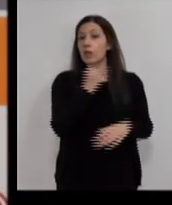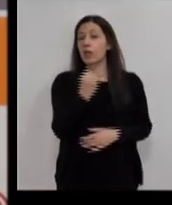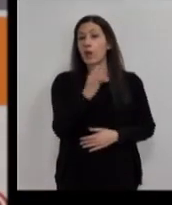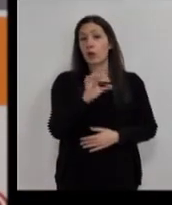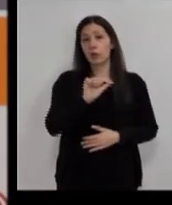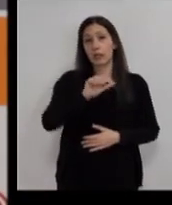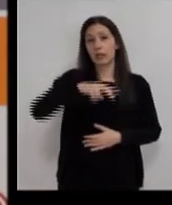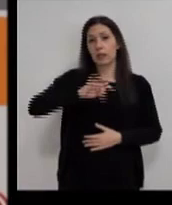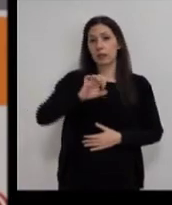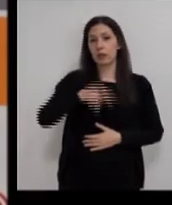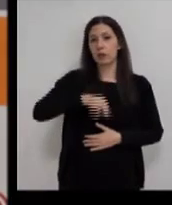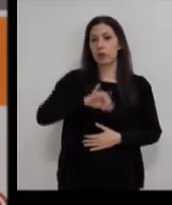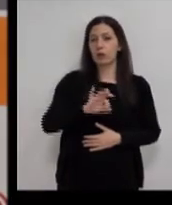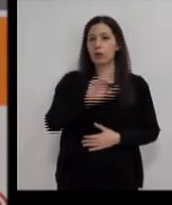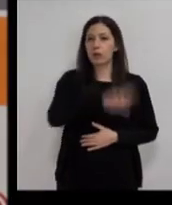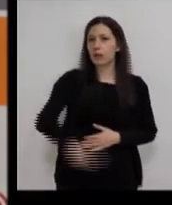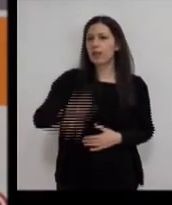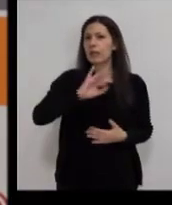turismo.